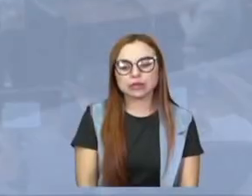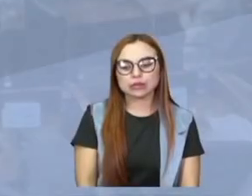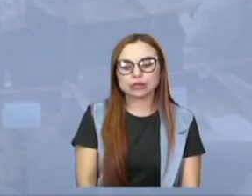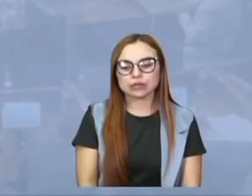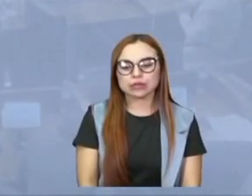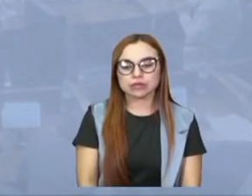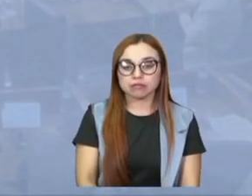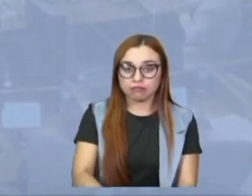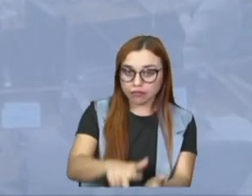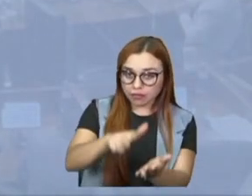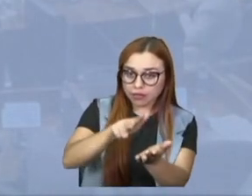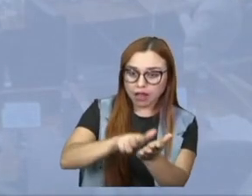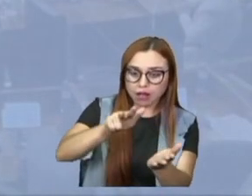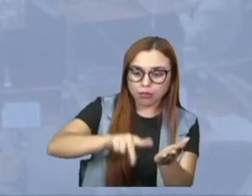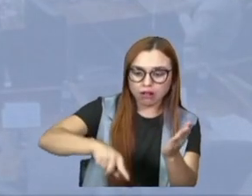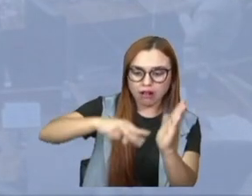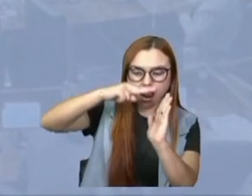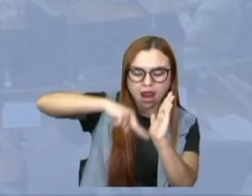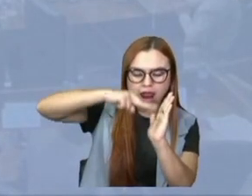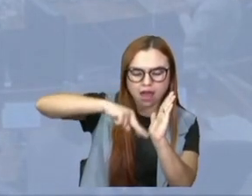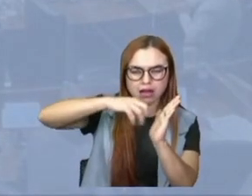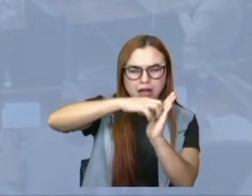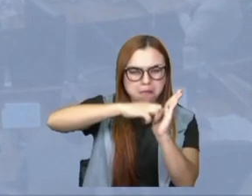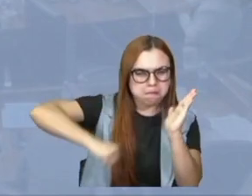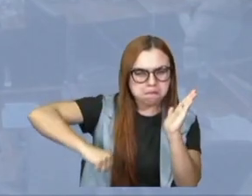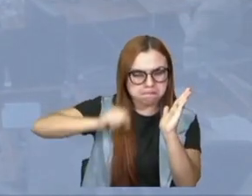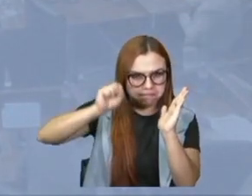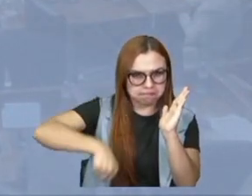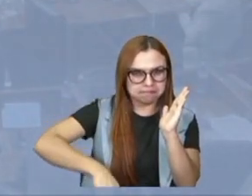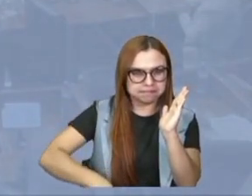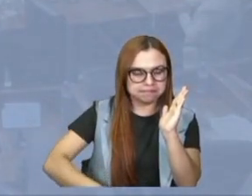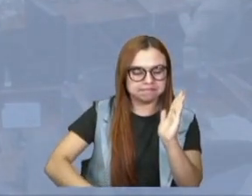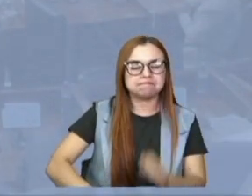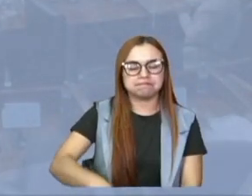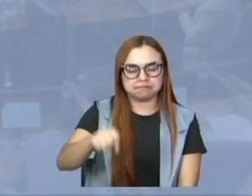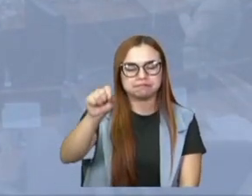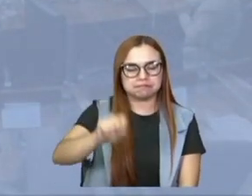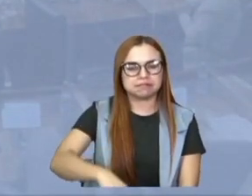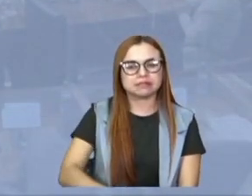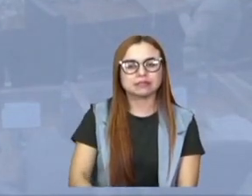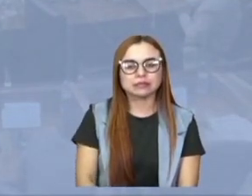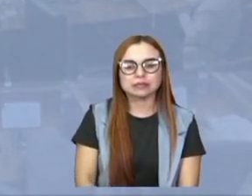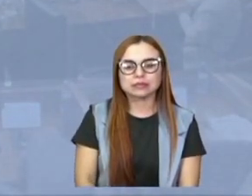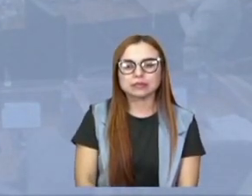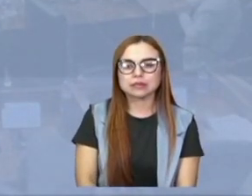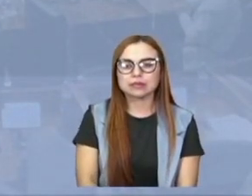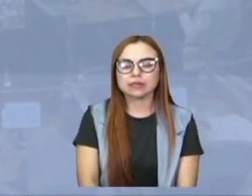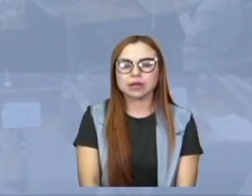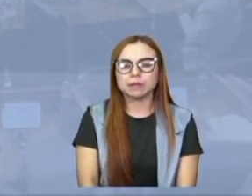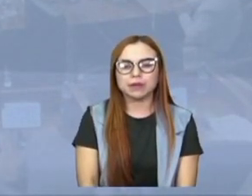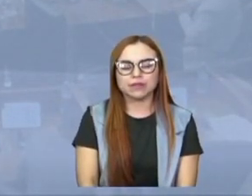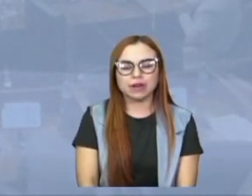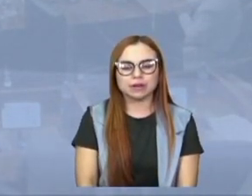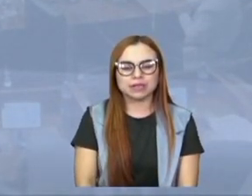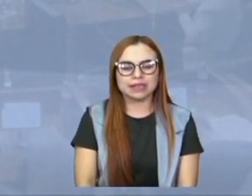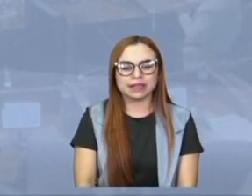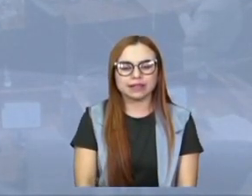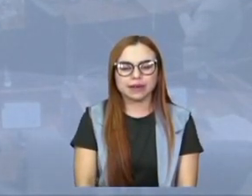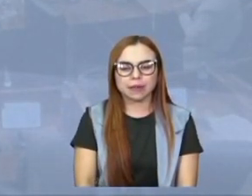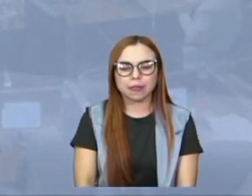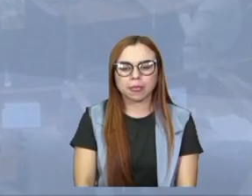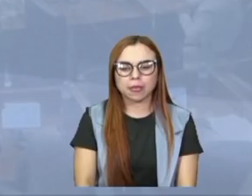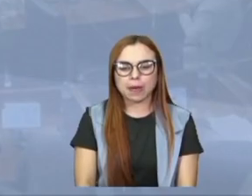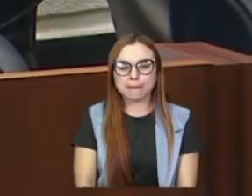¿Aprueba el Pleno la omisión de la lectura leída? Ha sido aprobada. De lectura al informe de corrección y revisión de estilos, secretario.